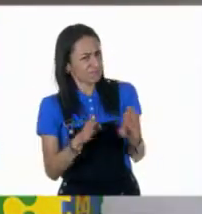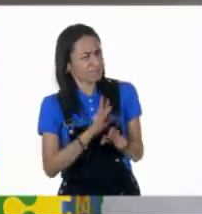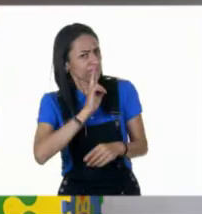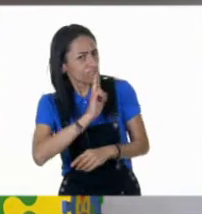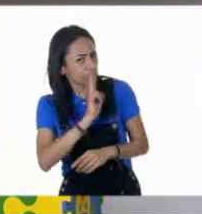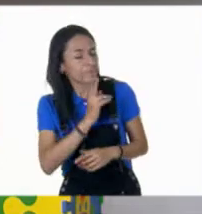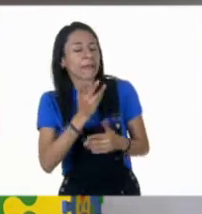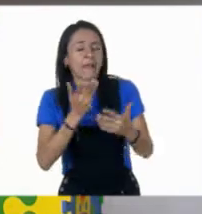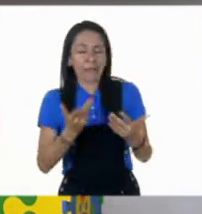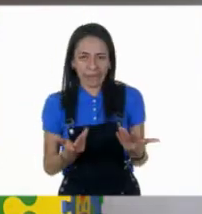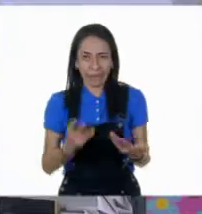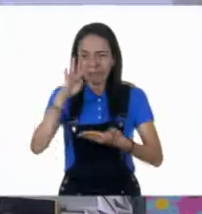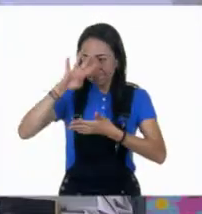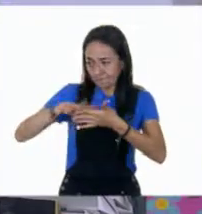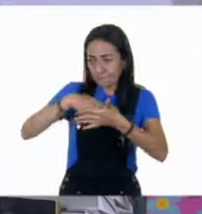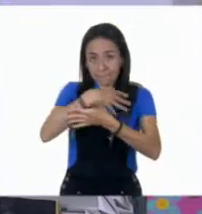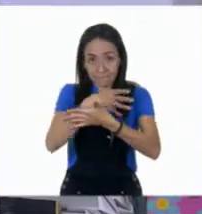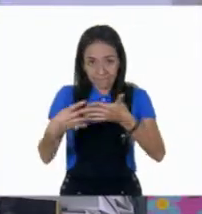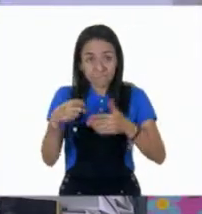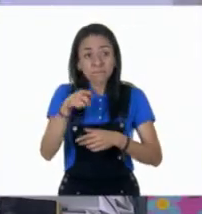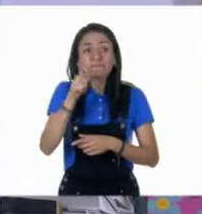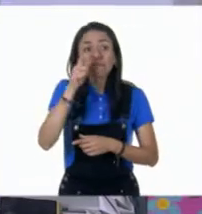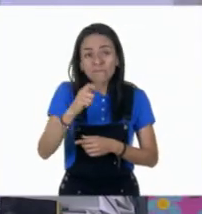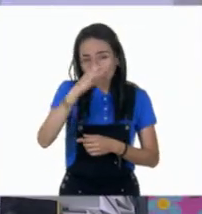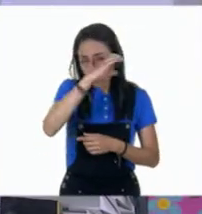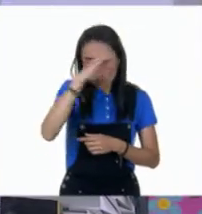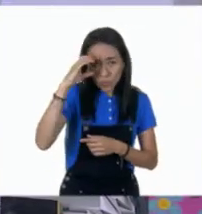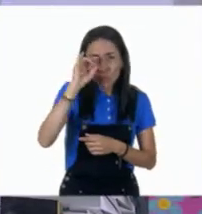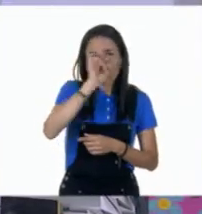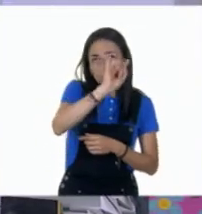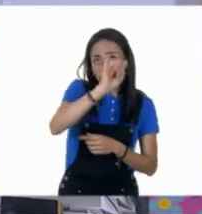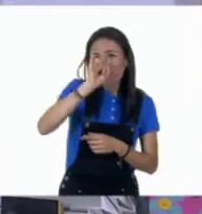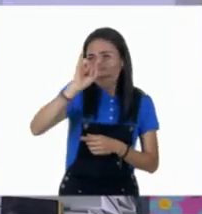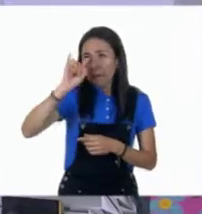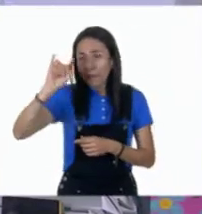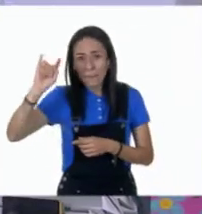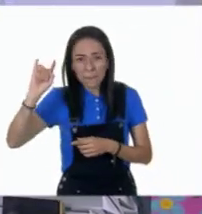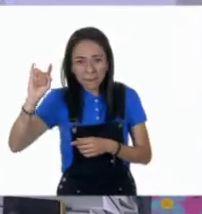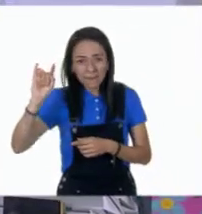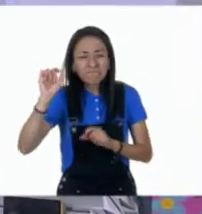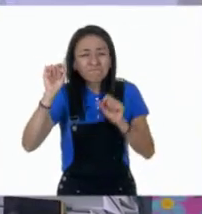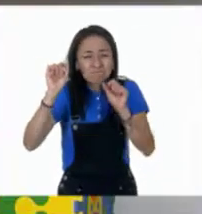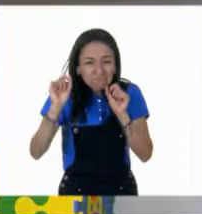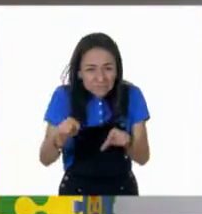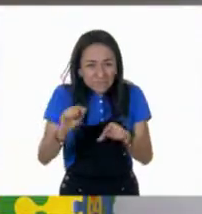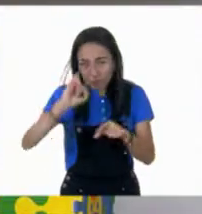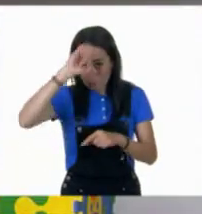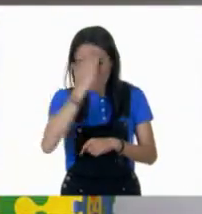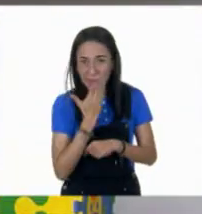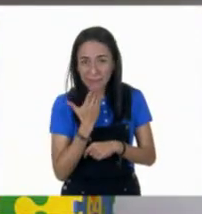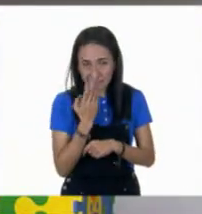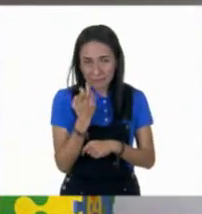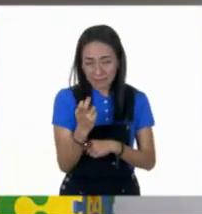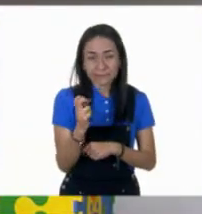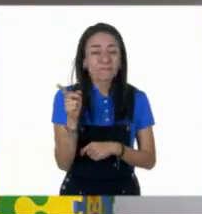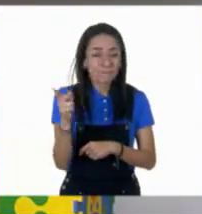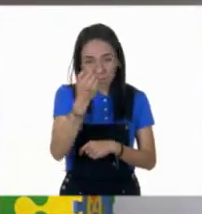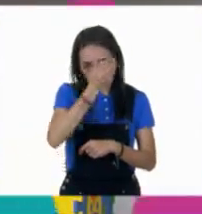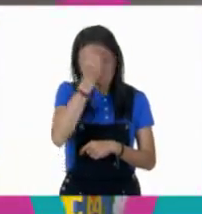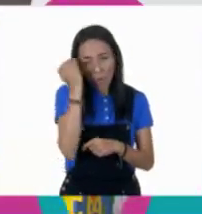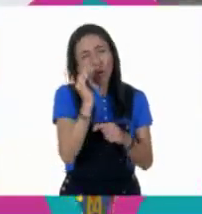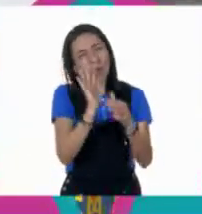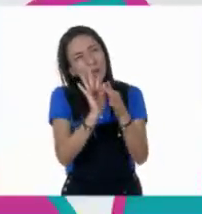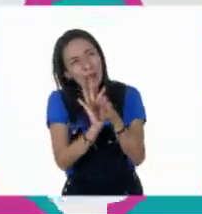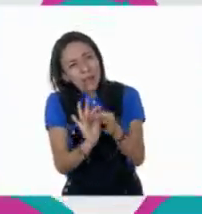unas imágenes. Ajá. Esas imágenes son precisamente las que Oscar nos acaba de ayudar a observar y a describir lo que